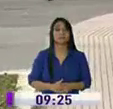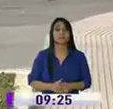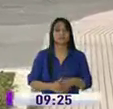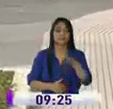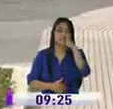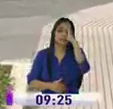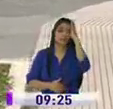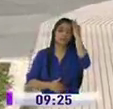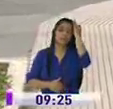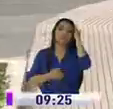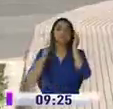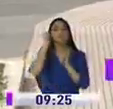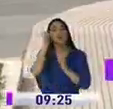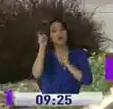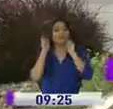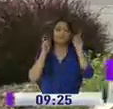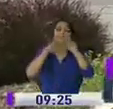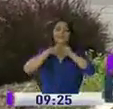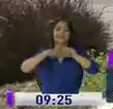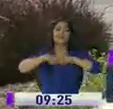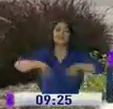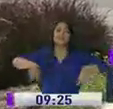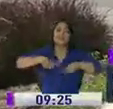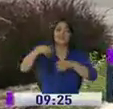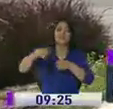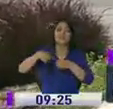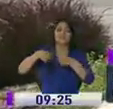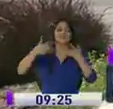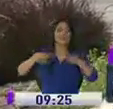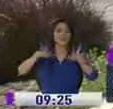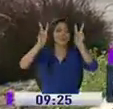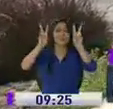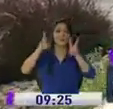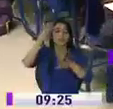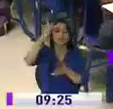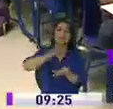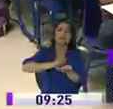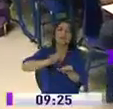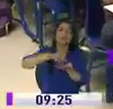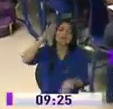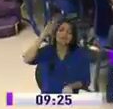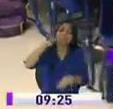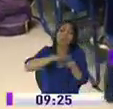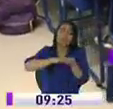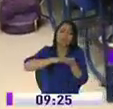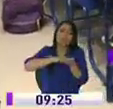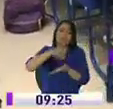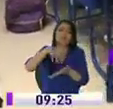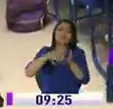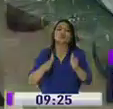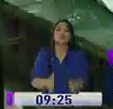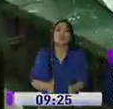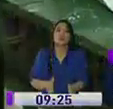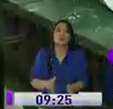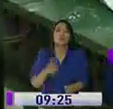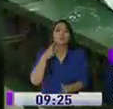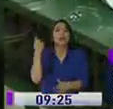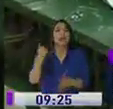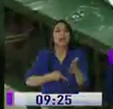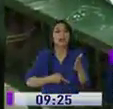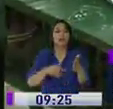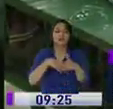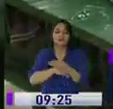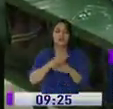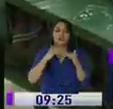Criterios encontrados se pueden escuchar en las calles capitalinas sobre la disminución de tareas que se enviarán a los estudiantes para que desarrollen en la